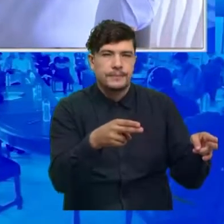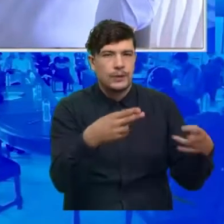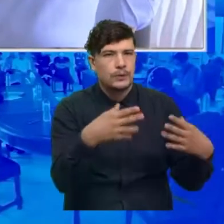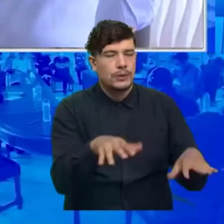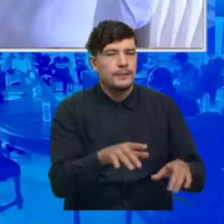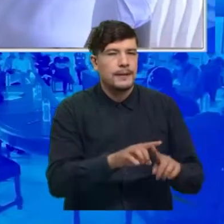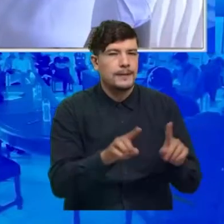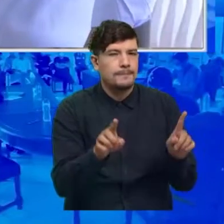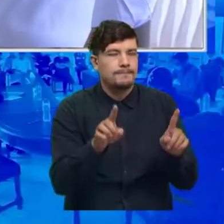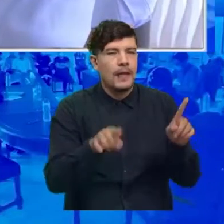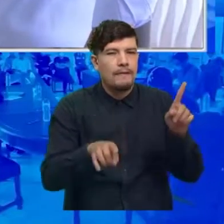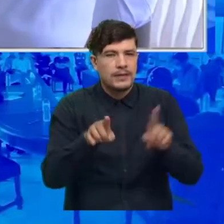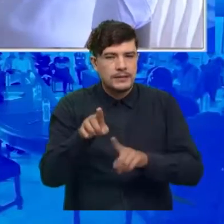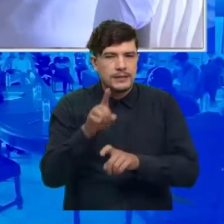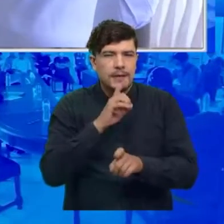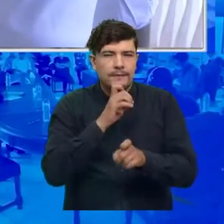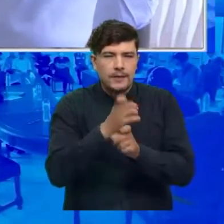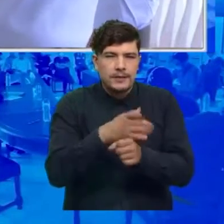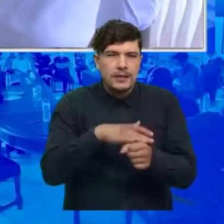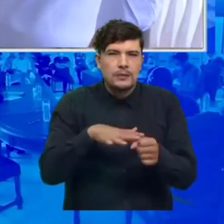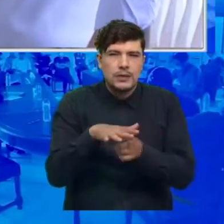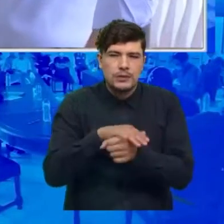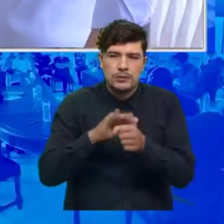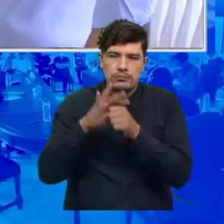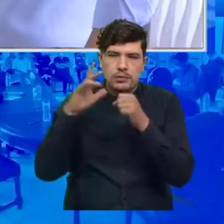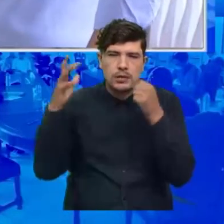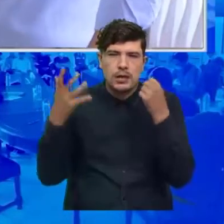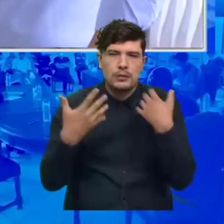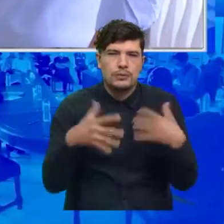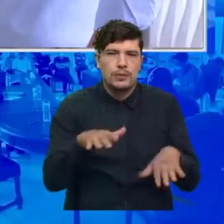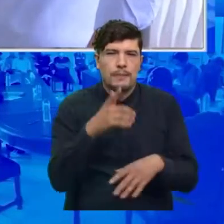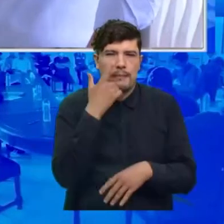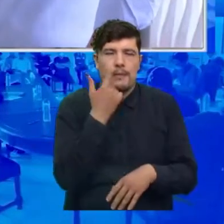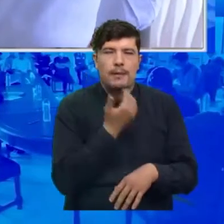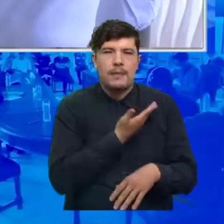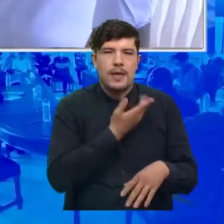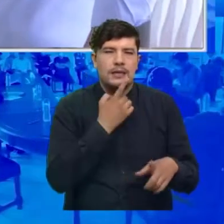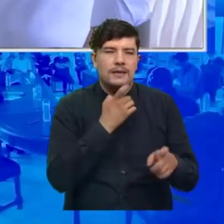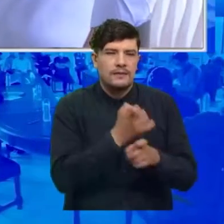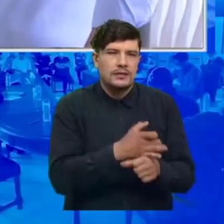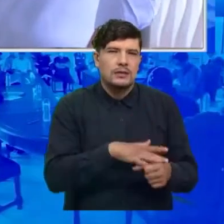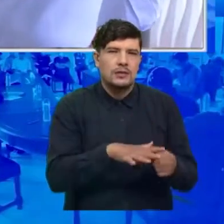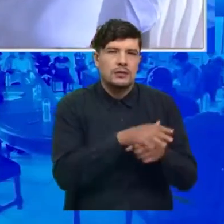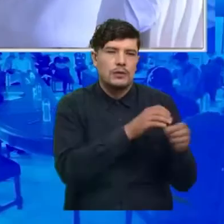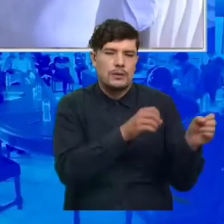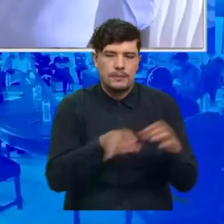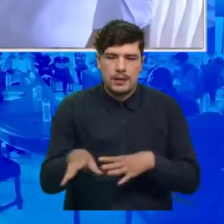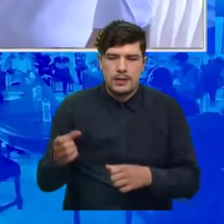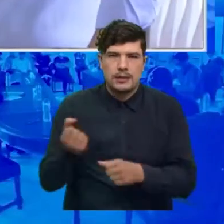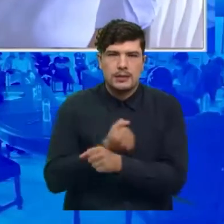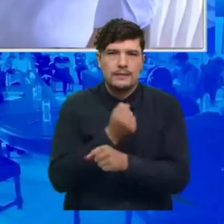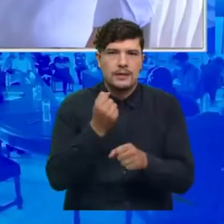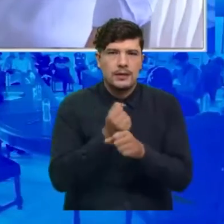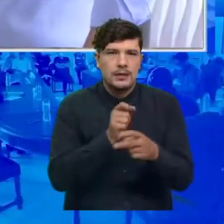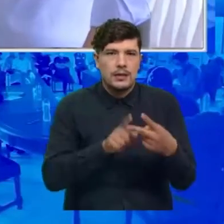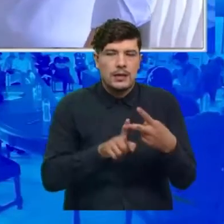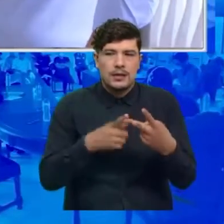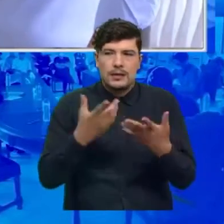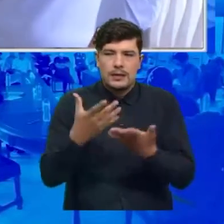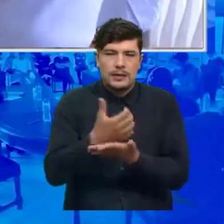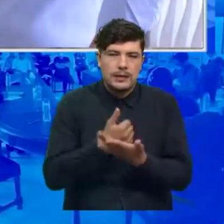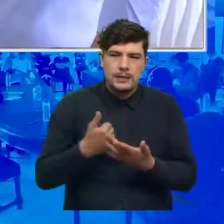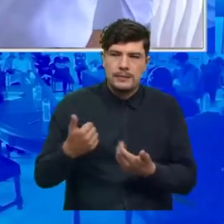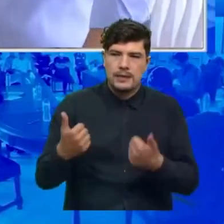desafortunadamente la situación de pandemia trajo muchas consecuencias para muchos padres de familia perdieron su puesto de trabajo perdieron su sustento y